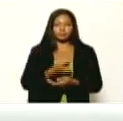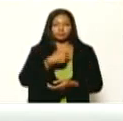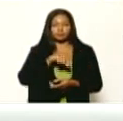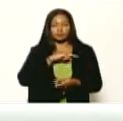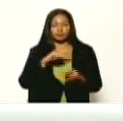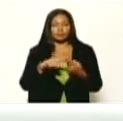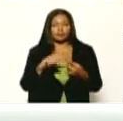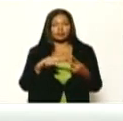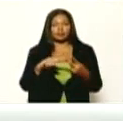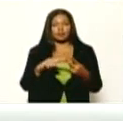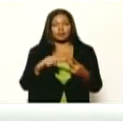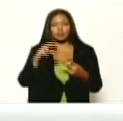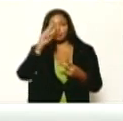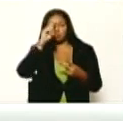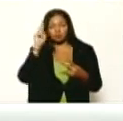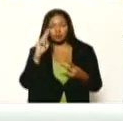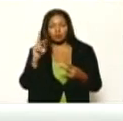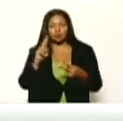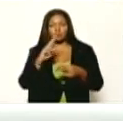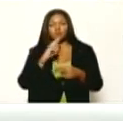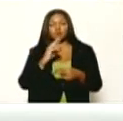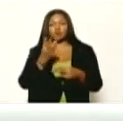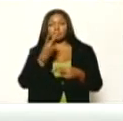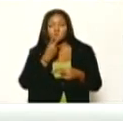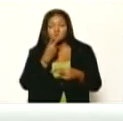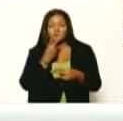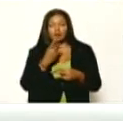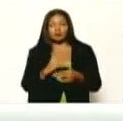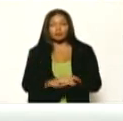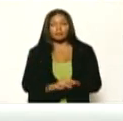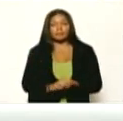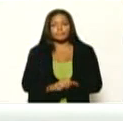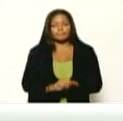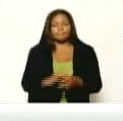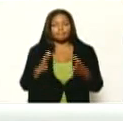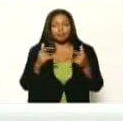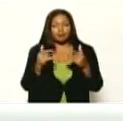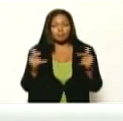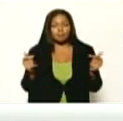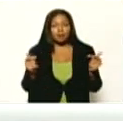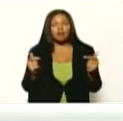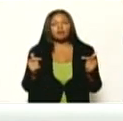España, Turquía, República Dominicana, Panamá, México, Moscú.